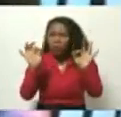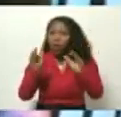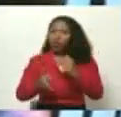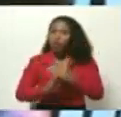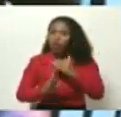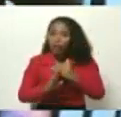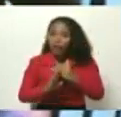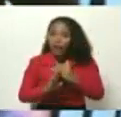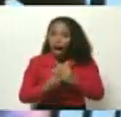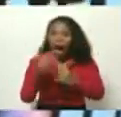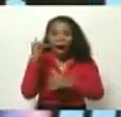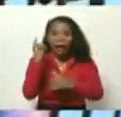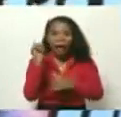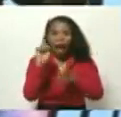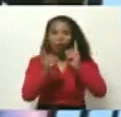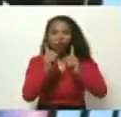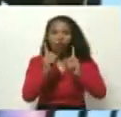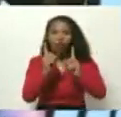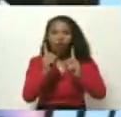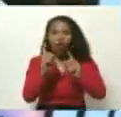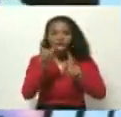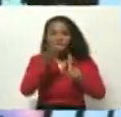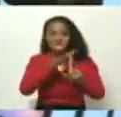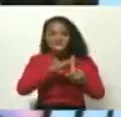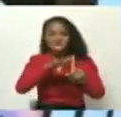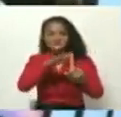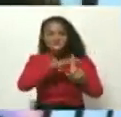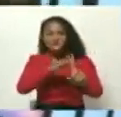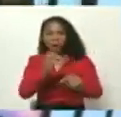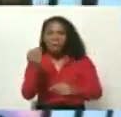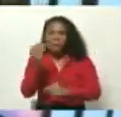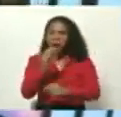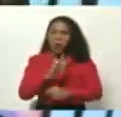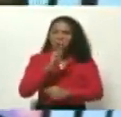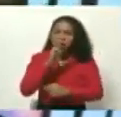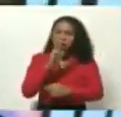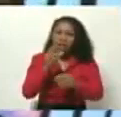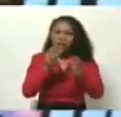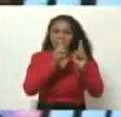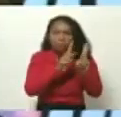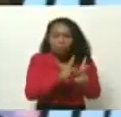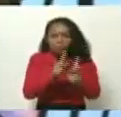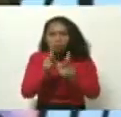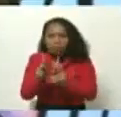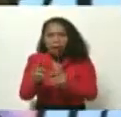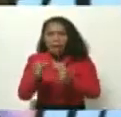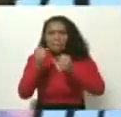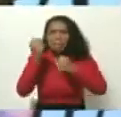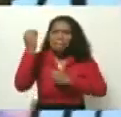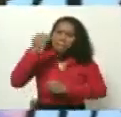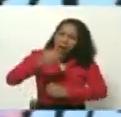hayan experimentos más perversos, más atroces, más voraces